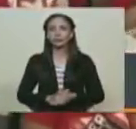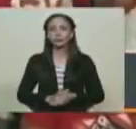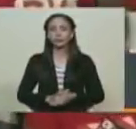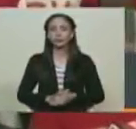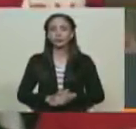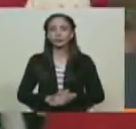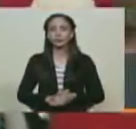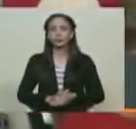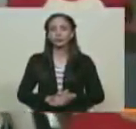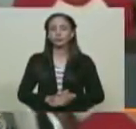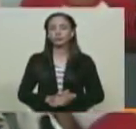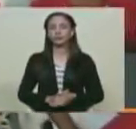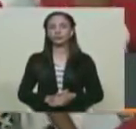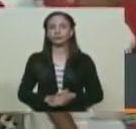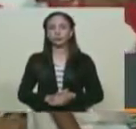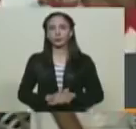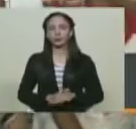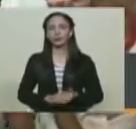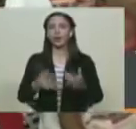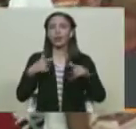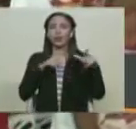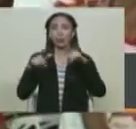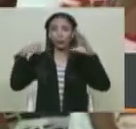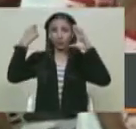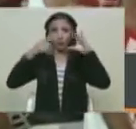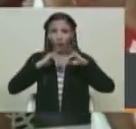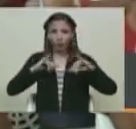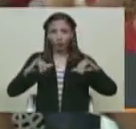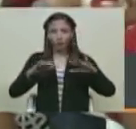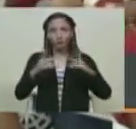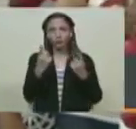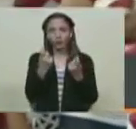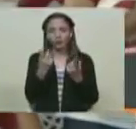Bueno, ¿no está listo el video?